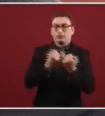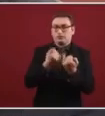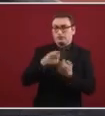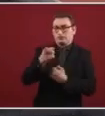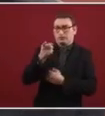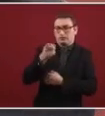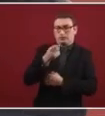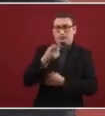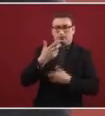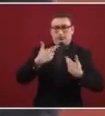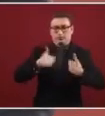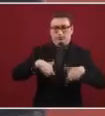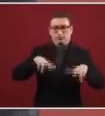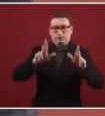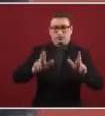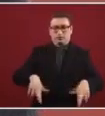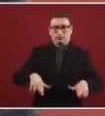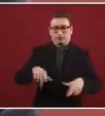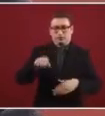representante